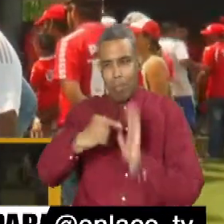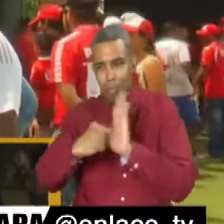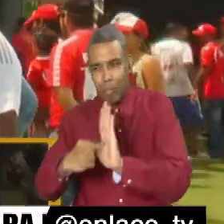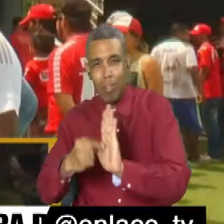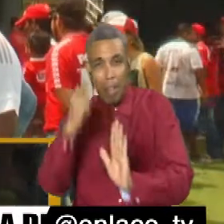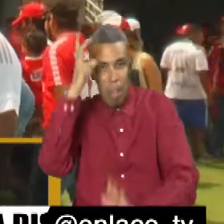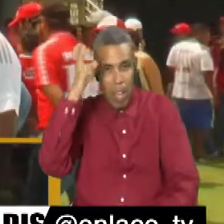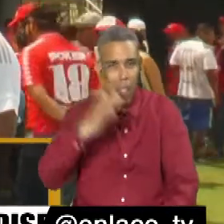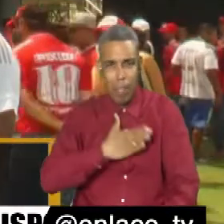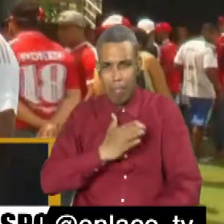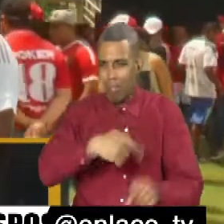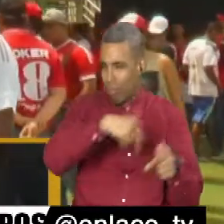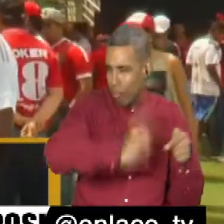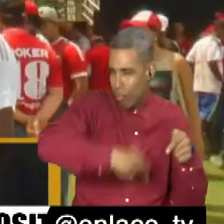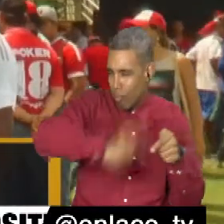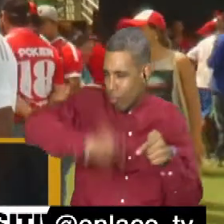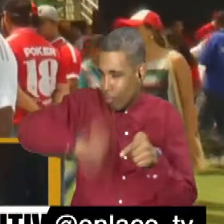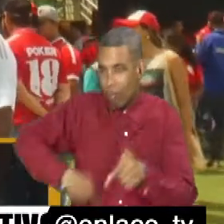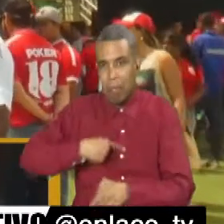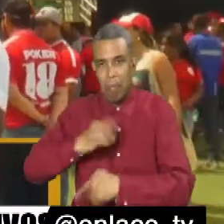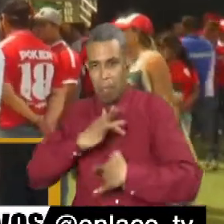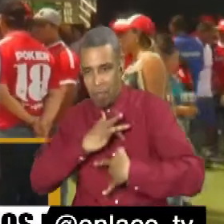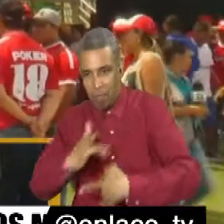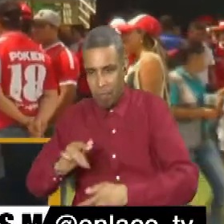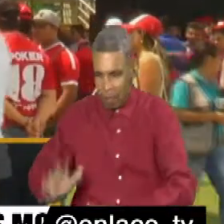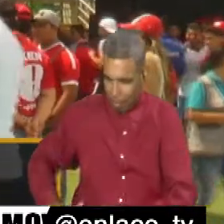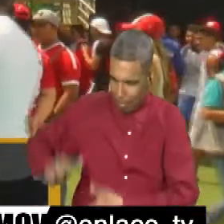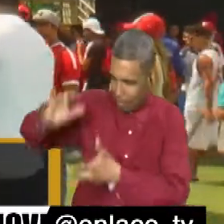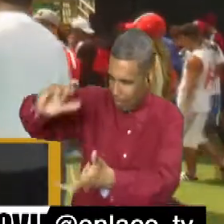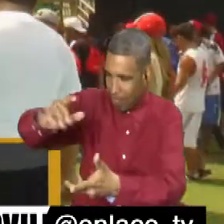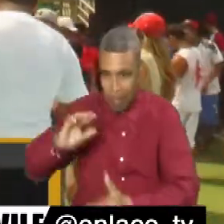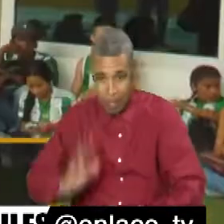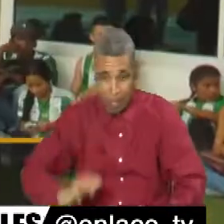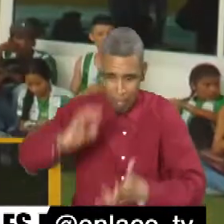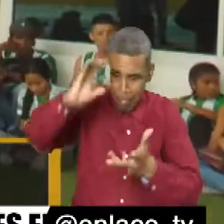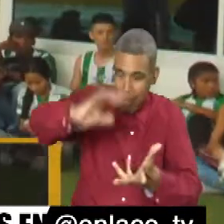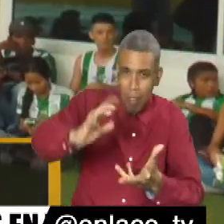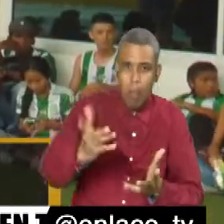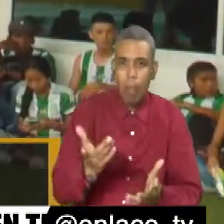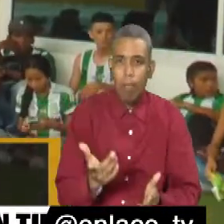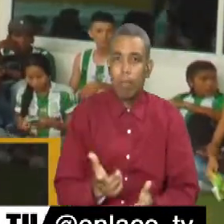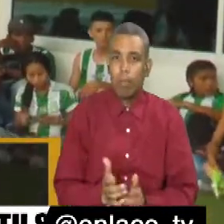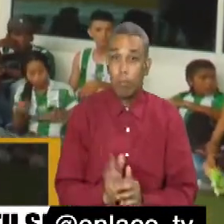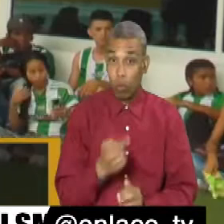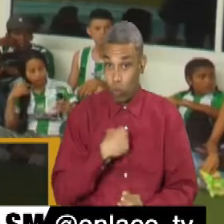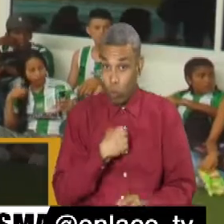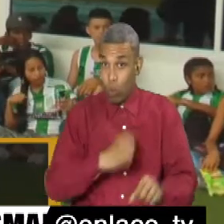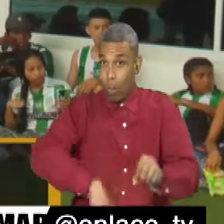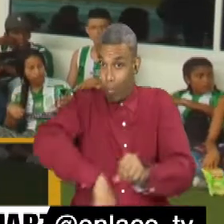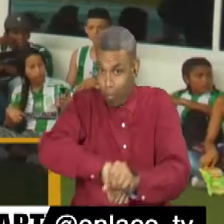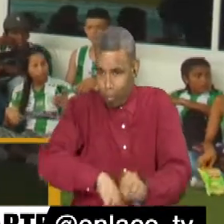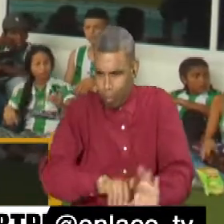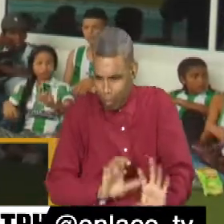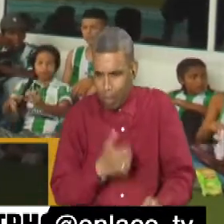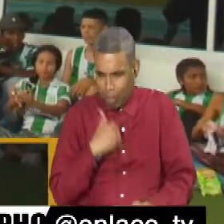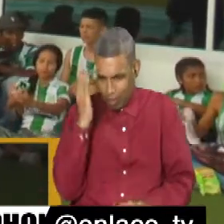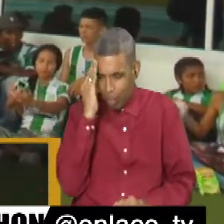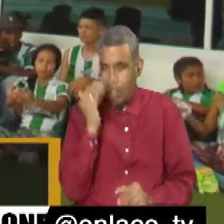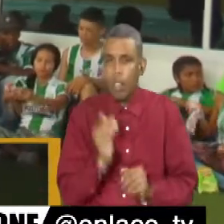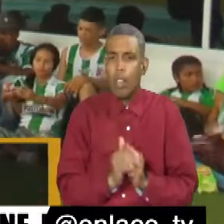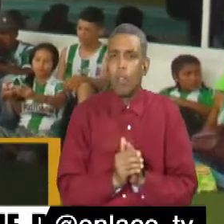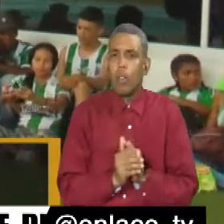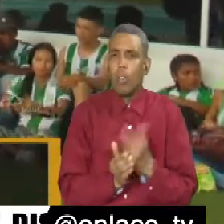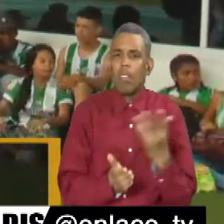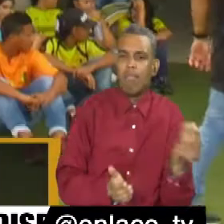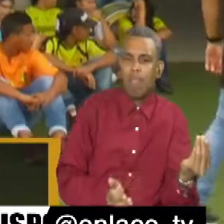el barrismo, no es vandalismo. Yo soy una persona del fútbol, soy una persona del deporte y